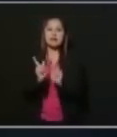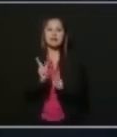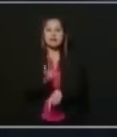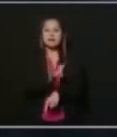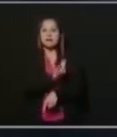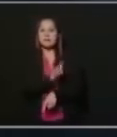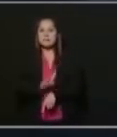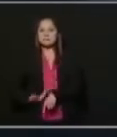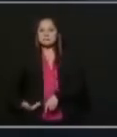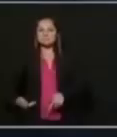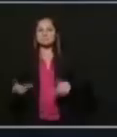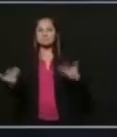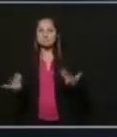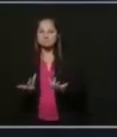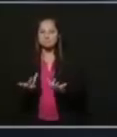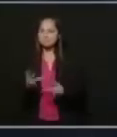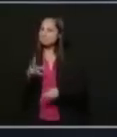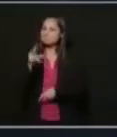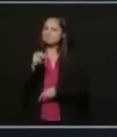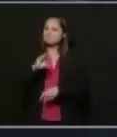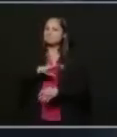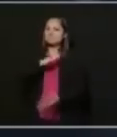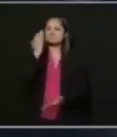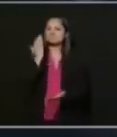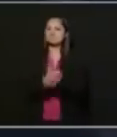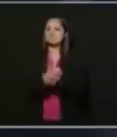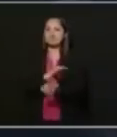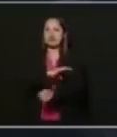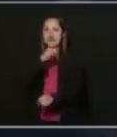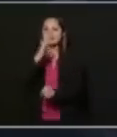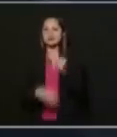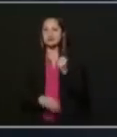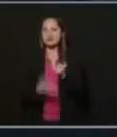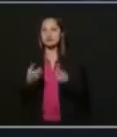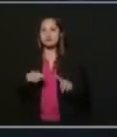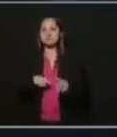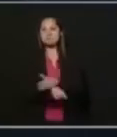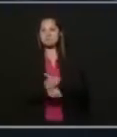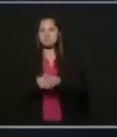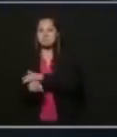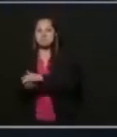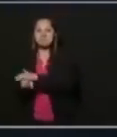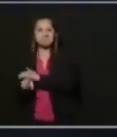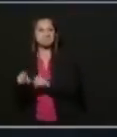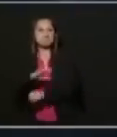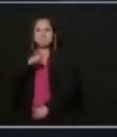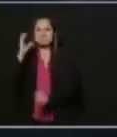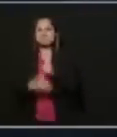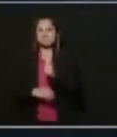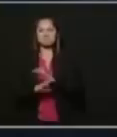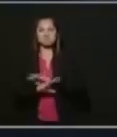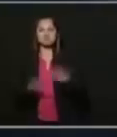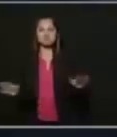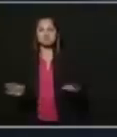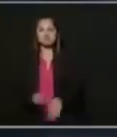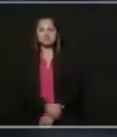Ya no va a haber moches. Eso se acabó, se terminó.